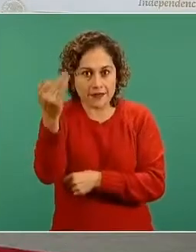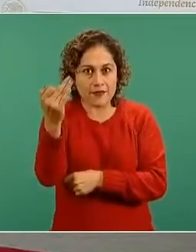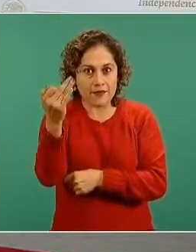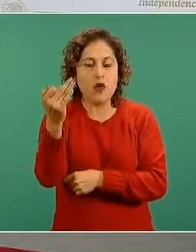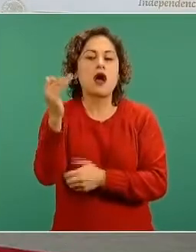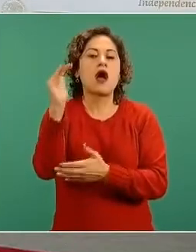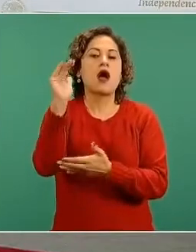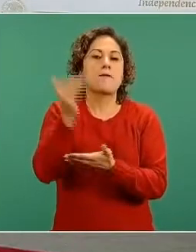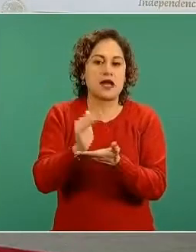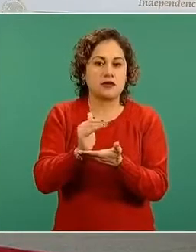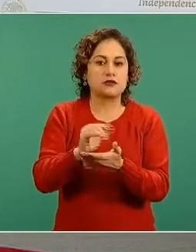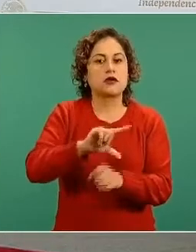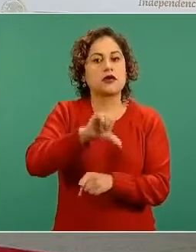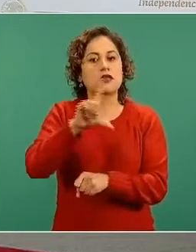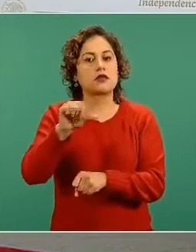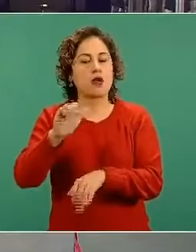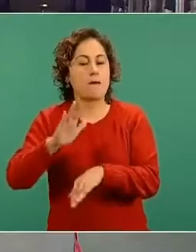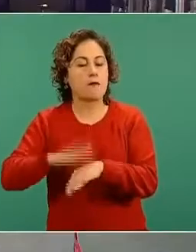invierno.